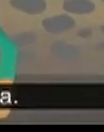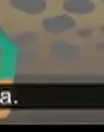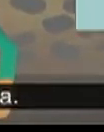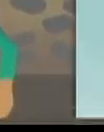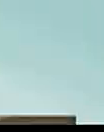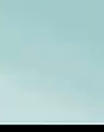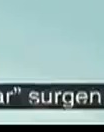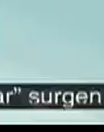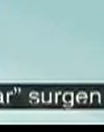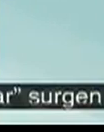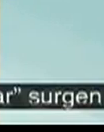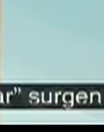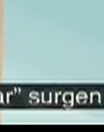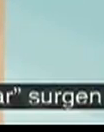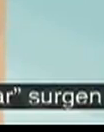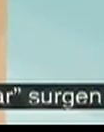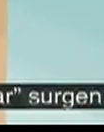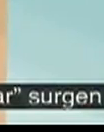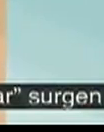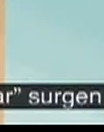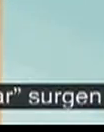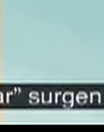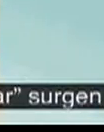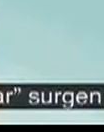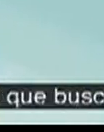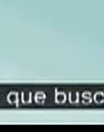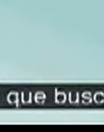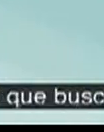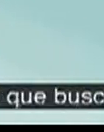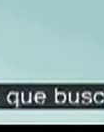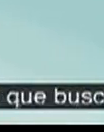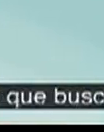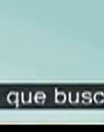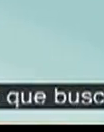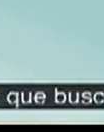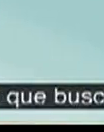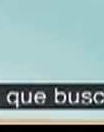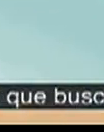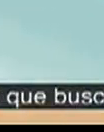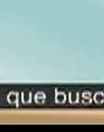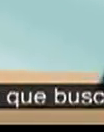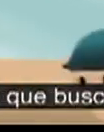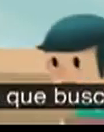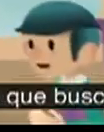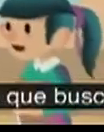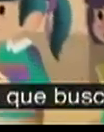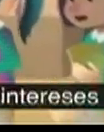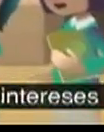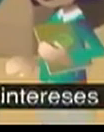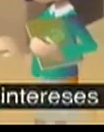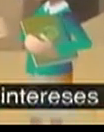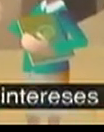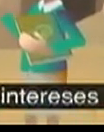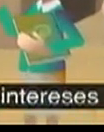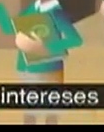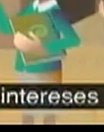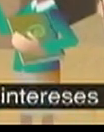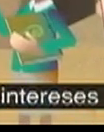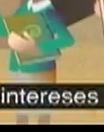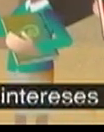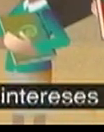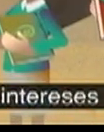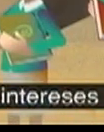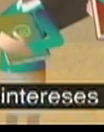que hay en ella. Los ámbitos de la autonomía curricular surgen del principio de la educación inclusiva, ya que buscan atender las